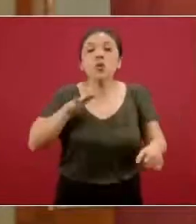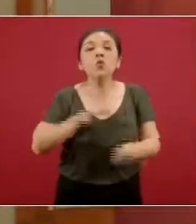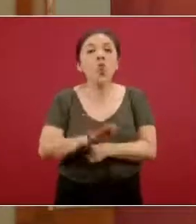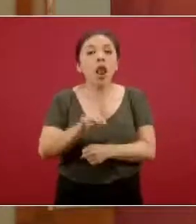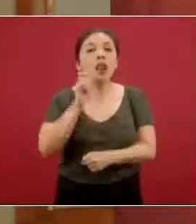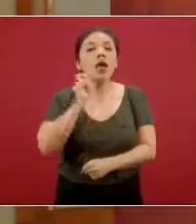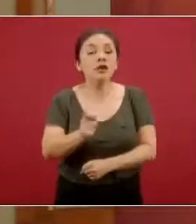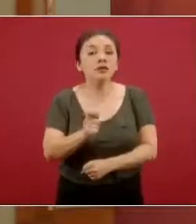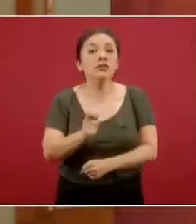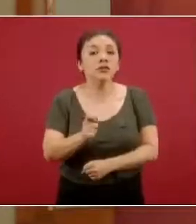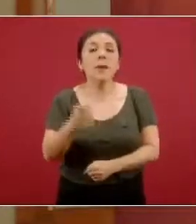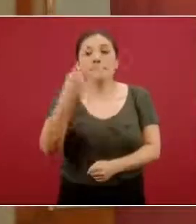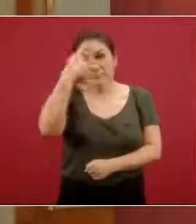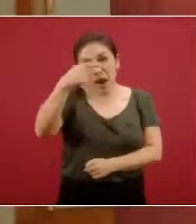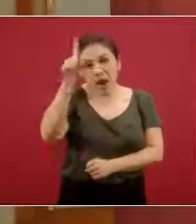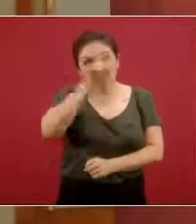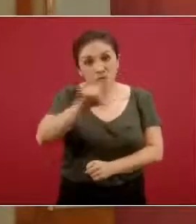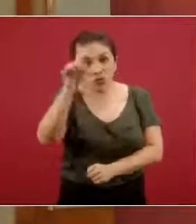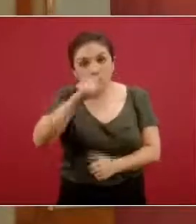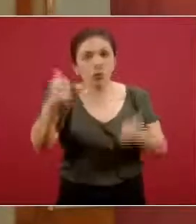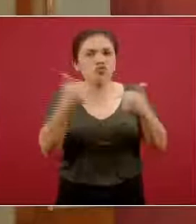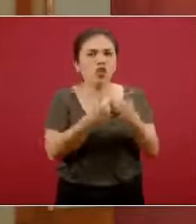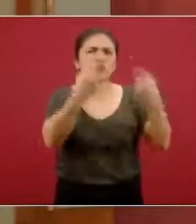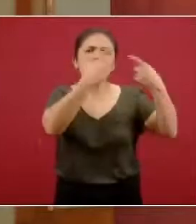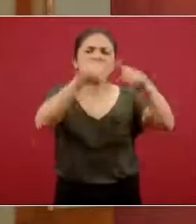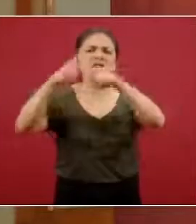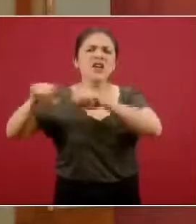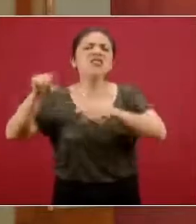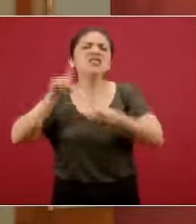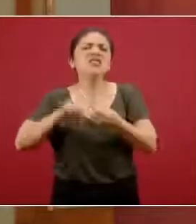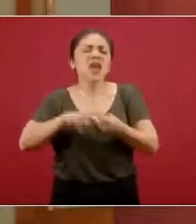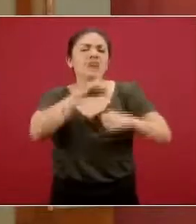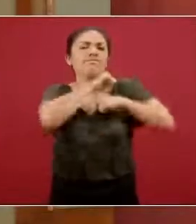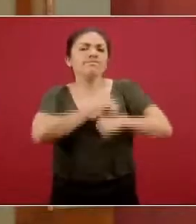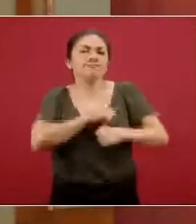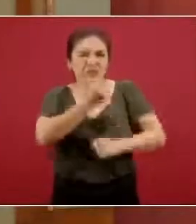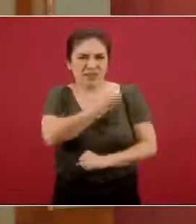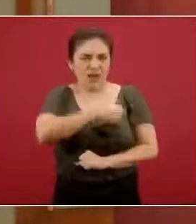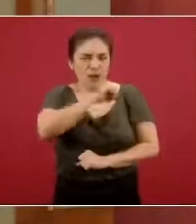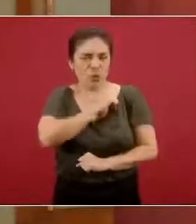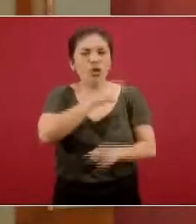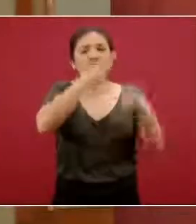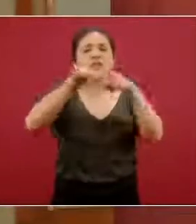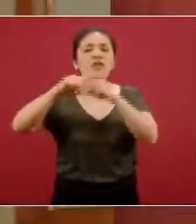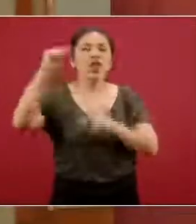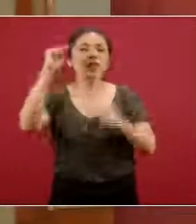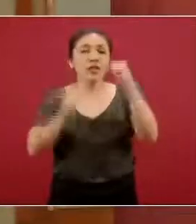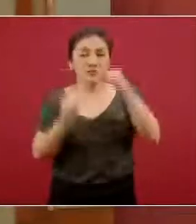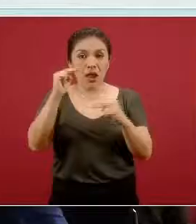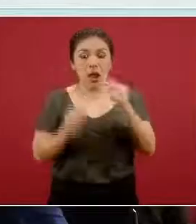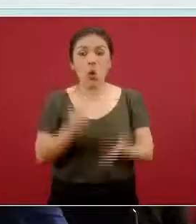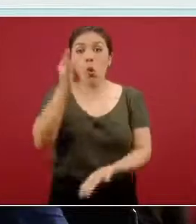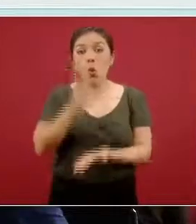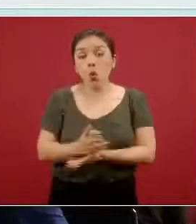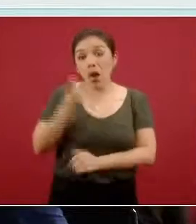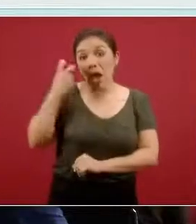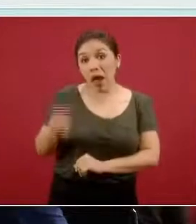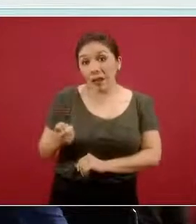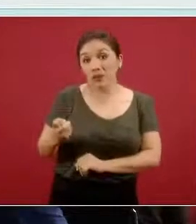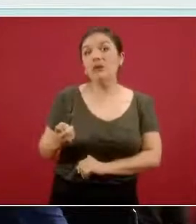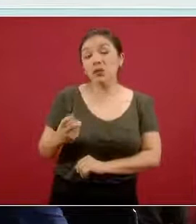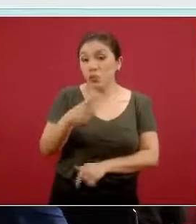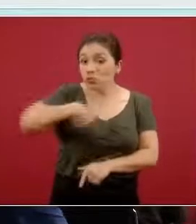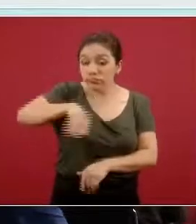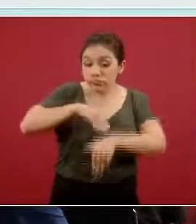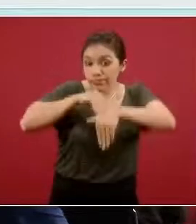estar recomendando las diferentes autoridades sanitarias en los diferentes niveles. Solamente con esta medida, es